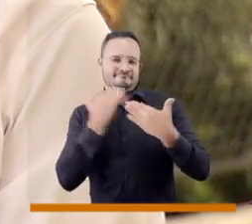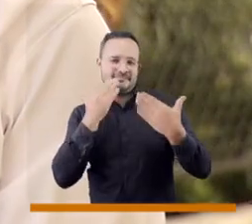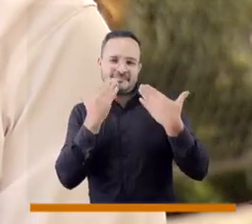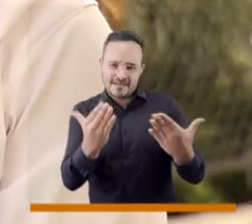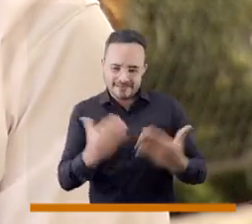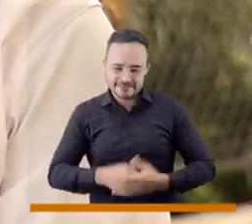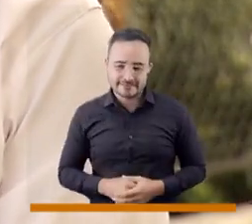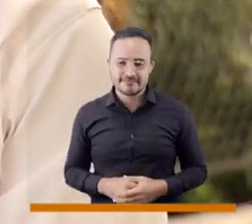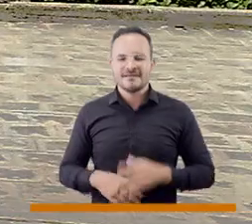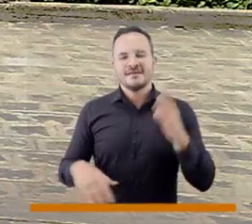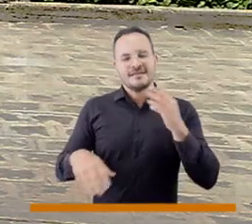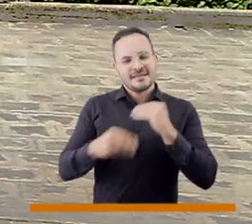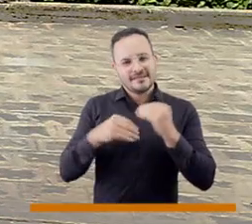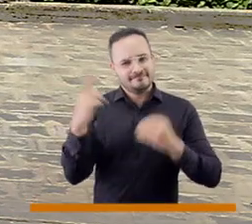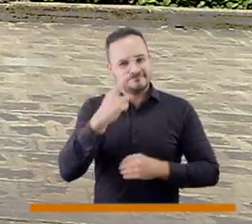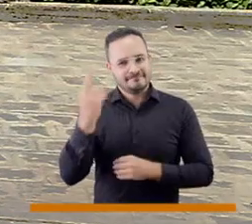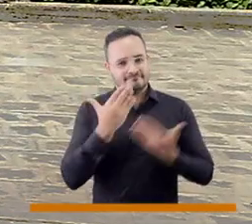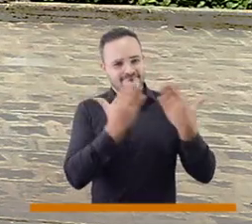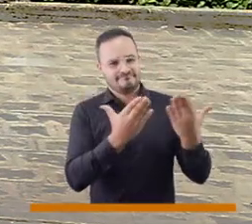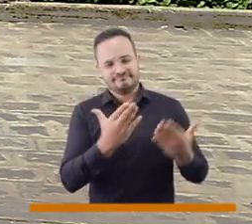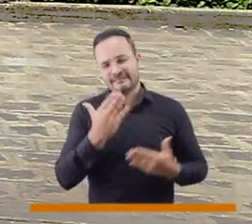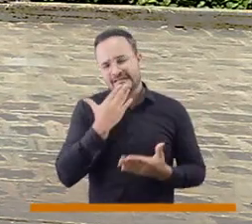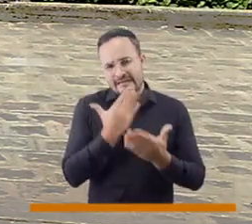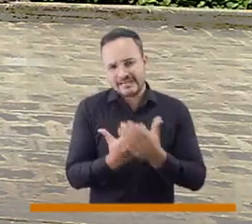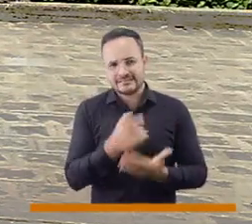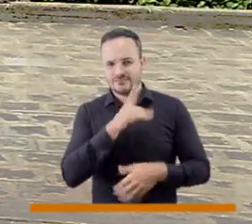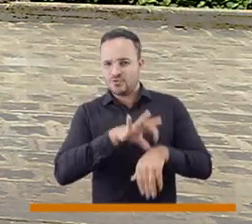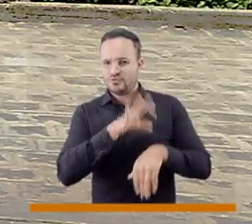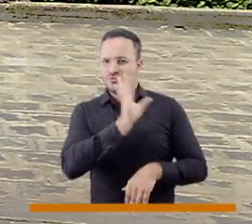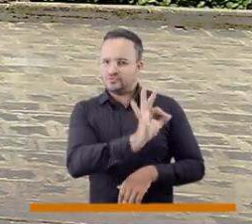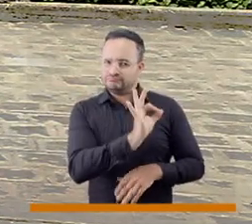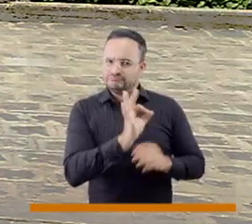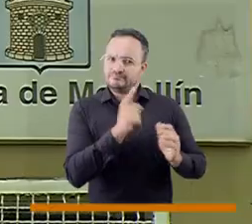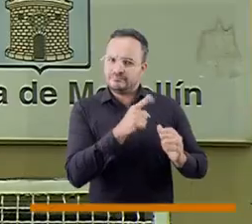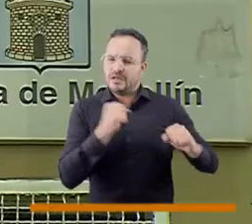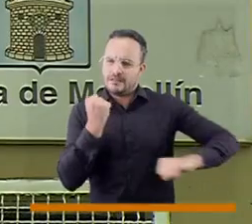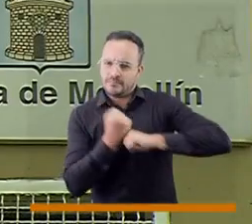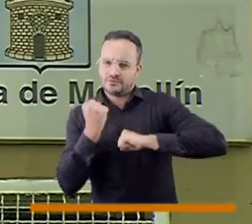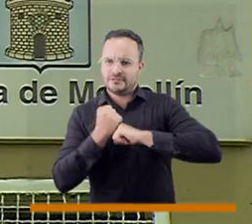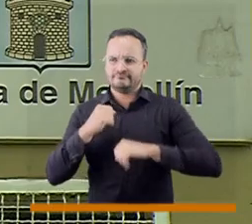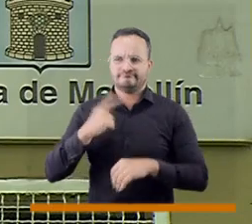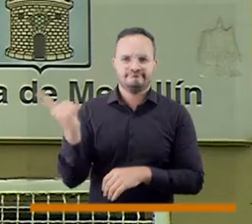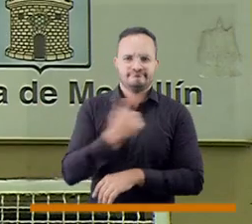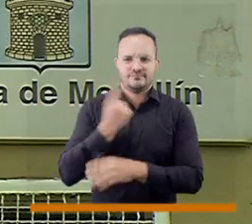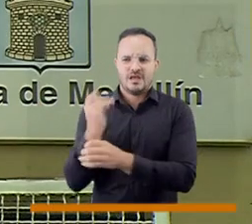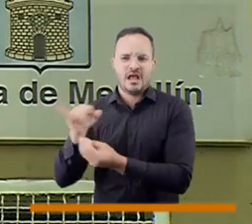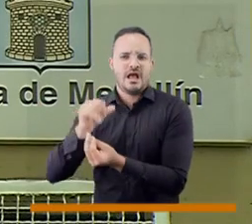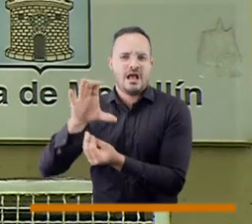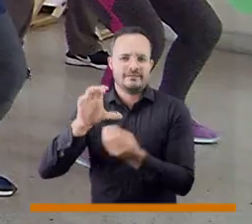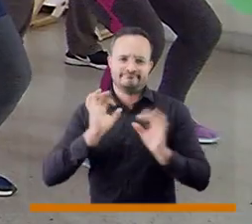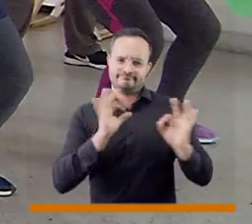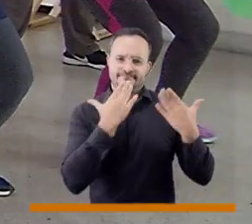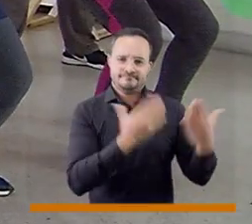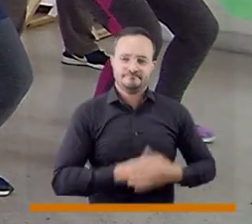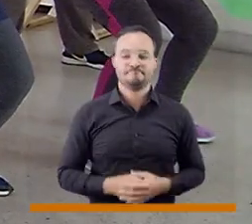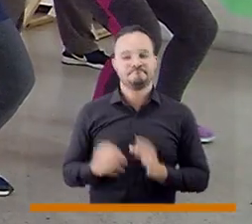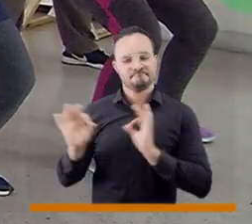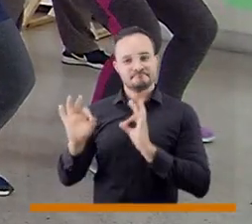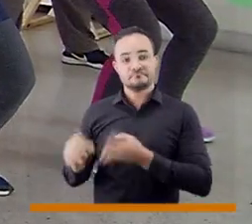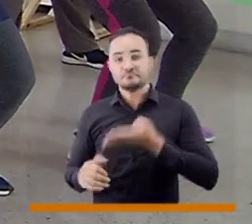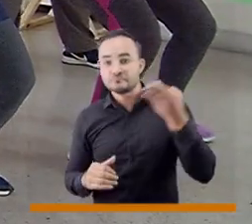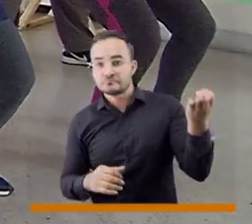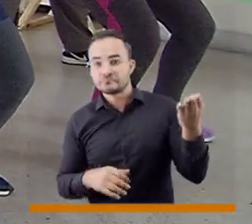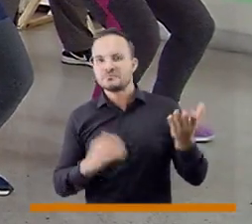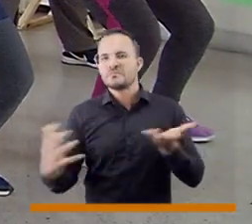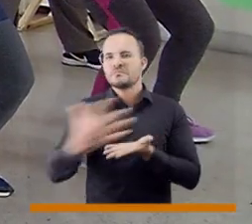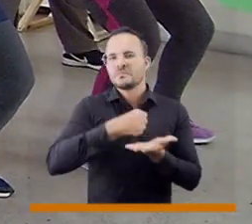y repito, le agradezco en el alma a usted, doctor Luis Felipe, por lo que hace por los comunales. Así es, y nosotros nos vamos con